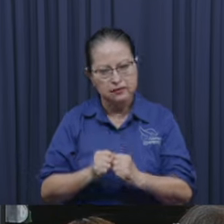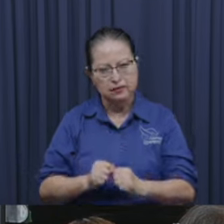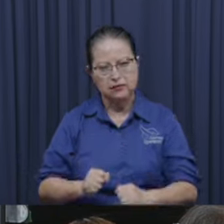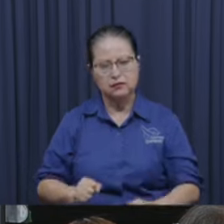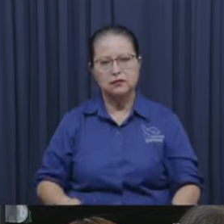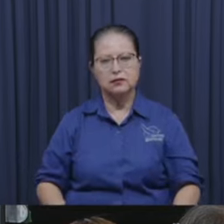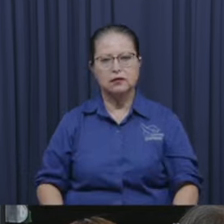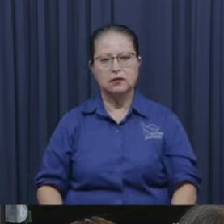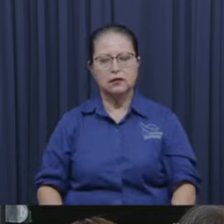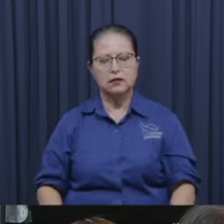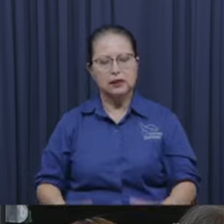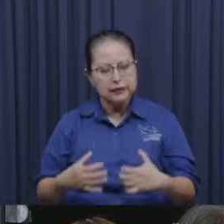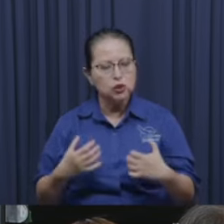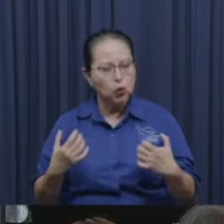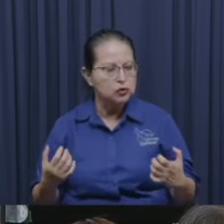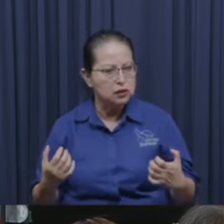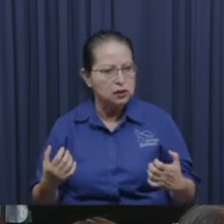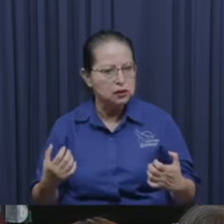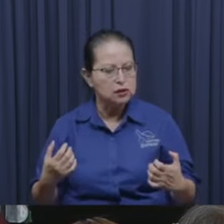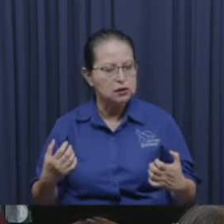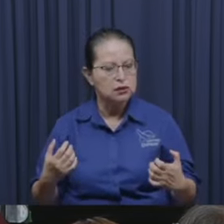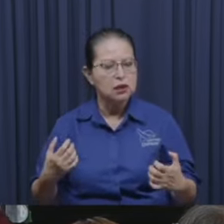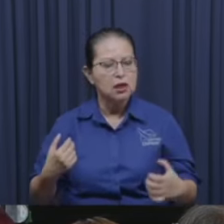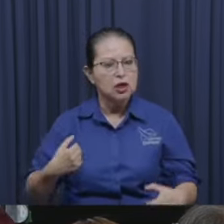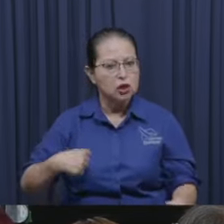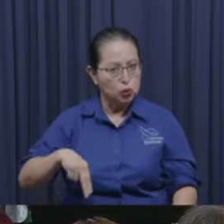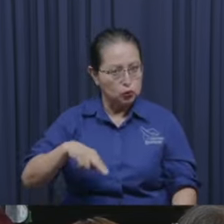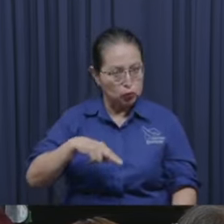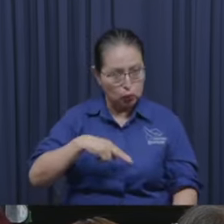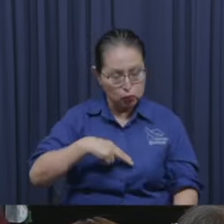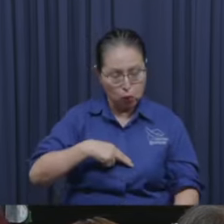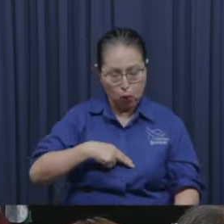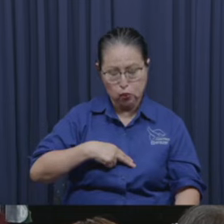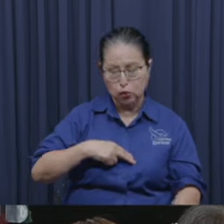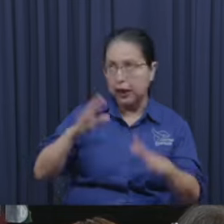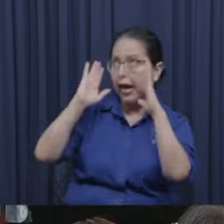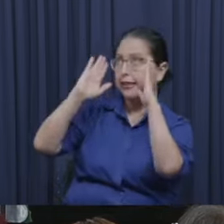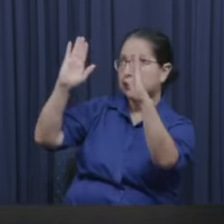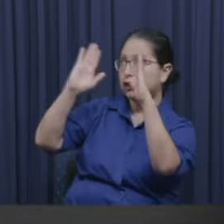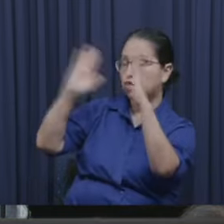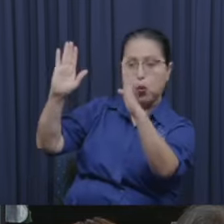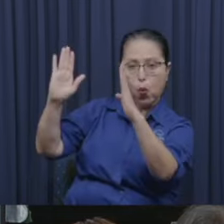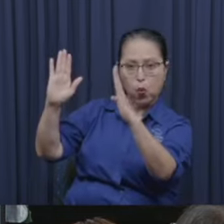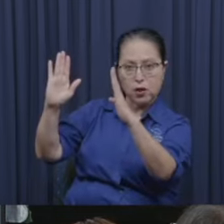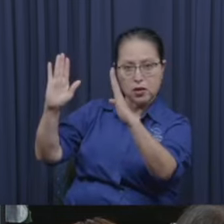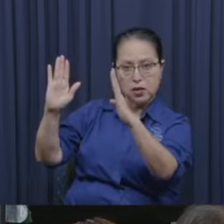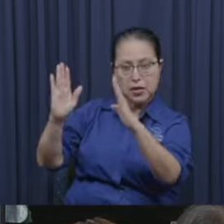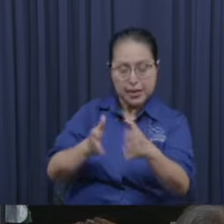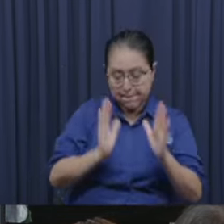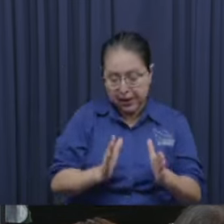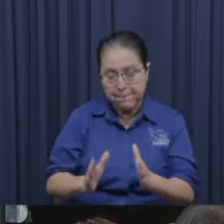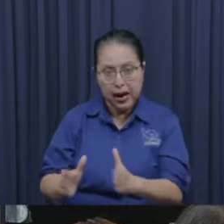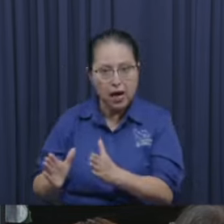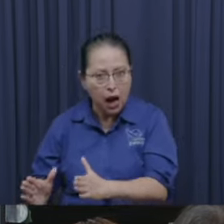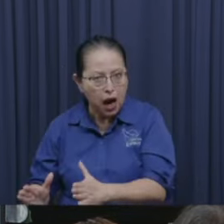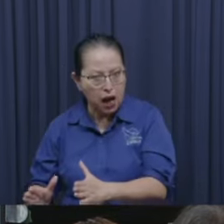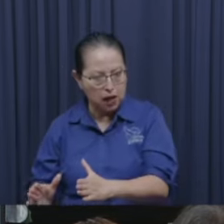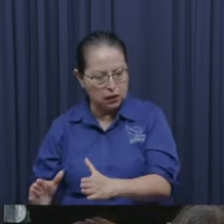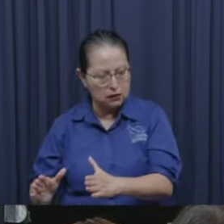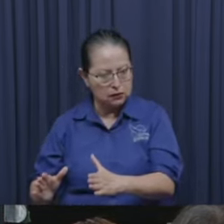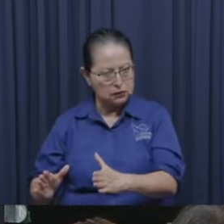cosa entonces debemos de de alertar pienso yo y prepararnos cómo nos vamos a preparar hermano Sergio tenemos que comprar